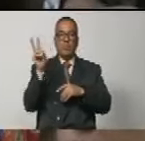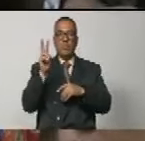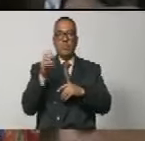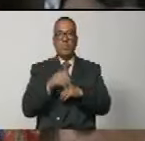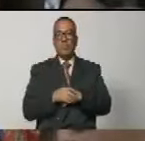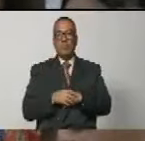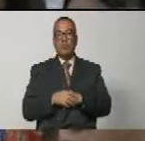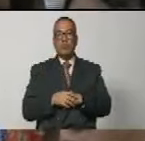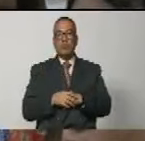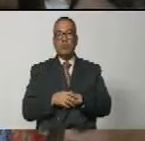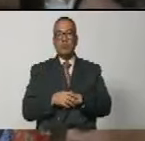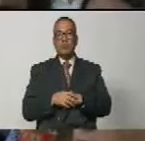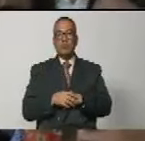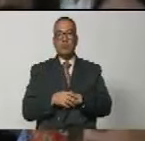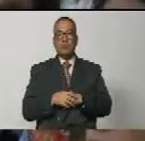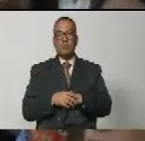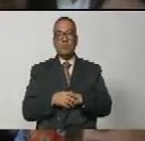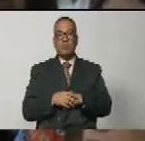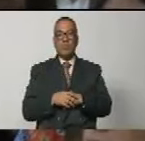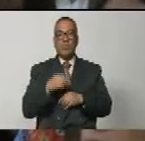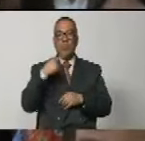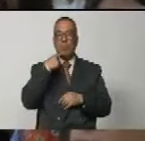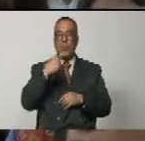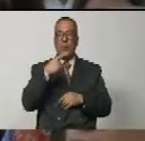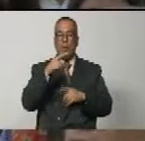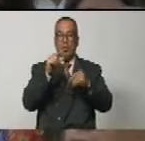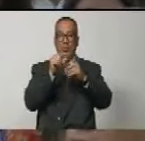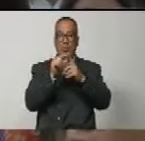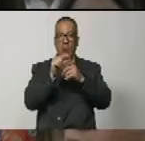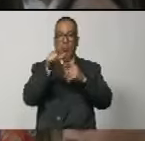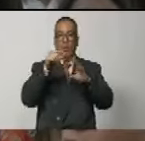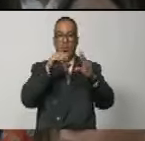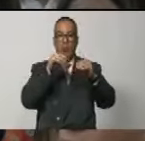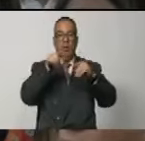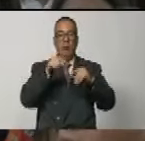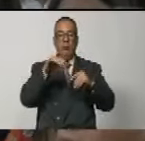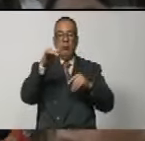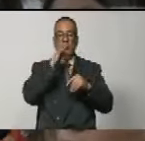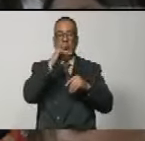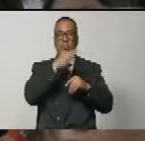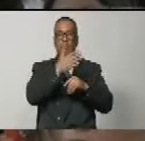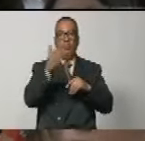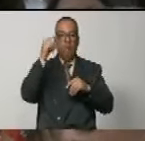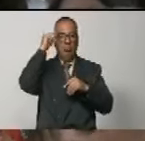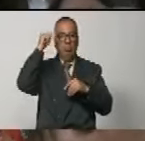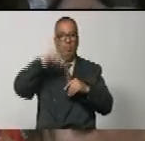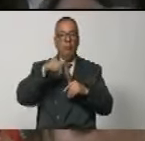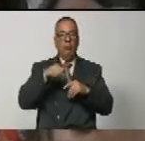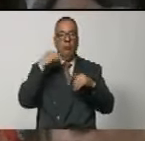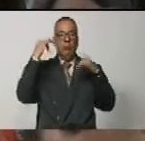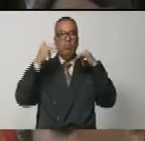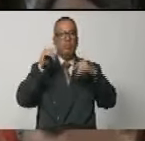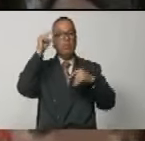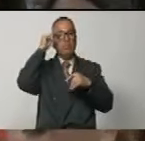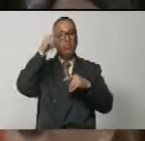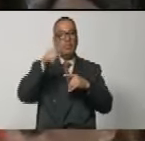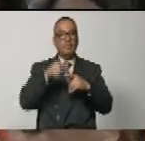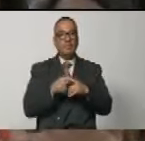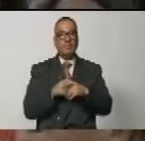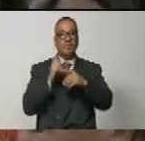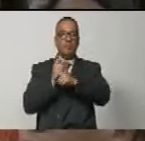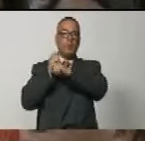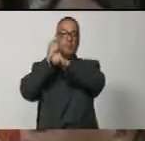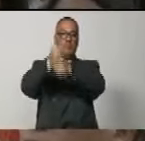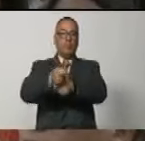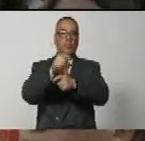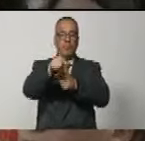Venezuela. He solicitado este derecho de palabra para informarles que hoy se celebra el Día del